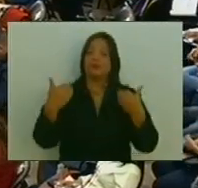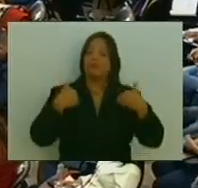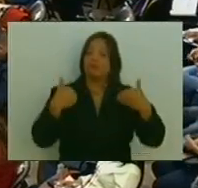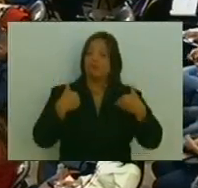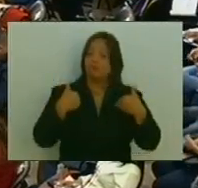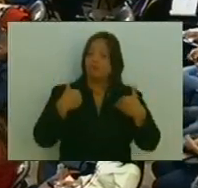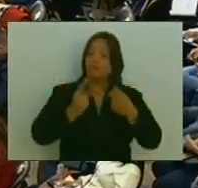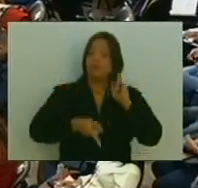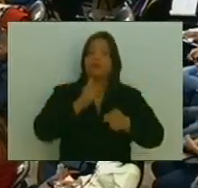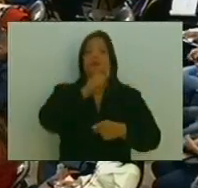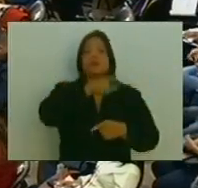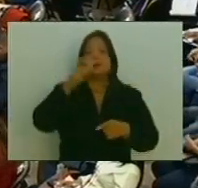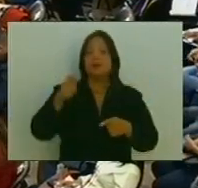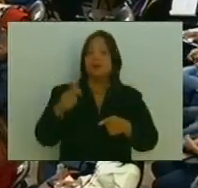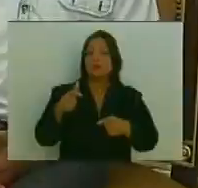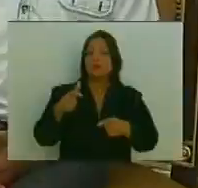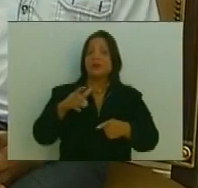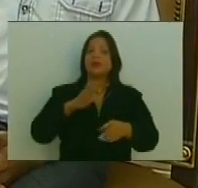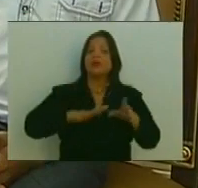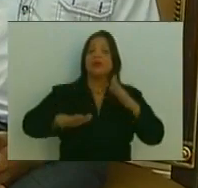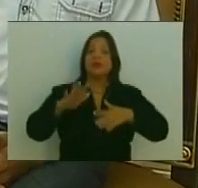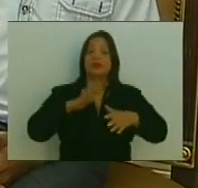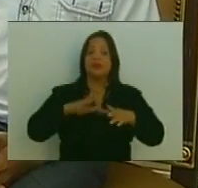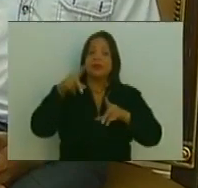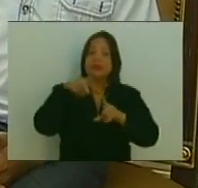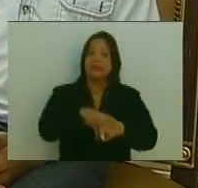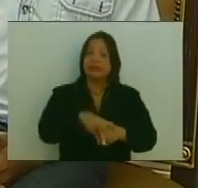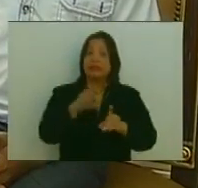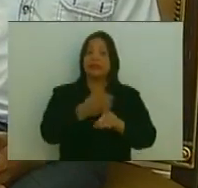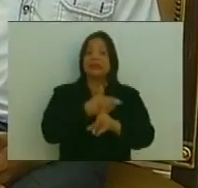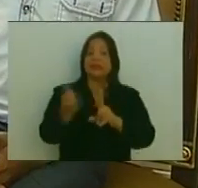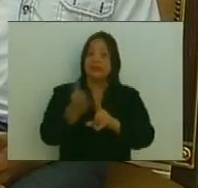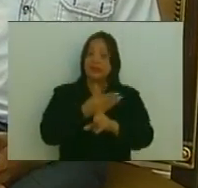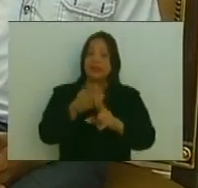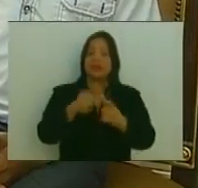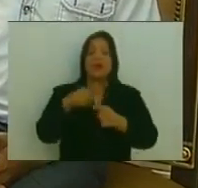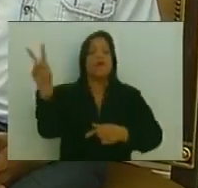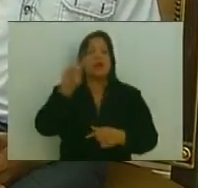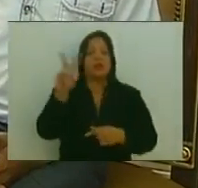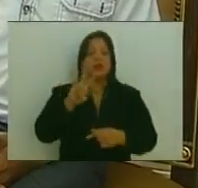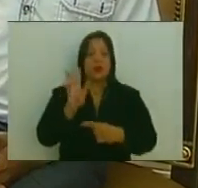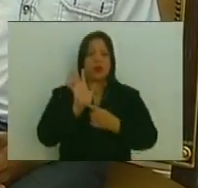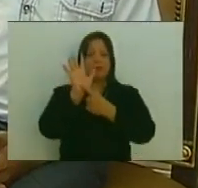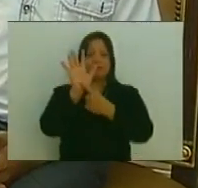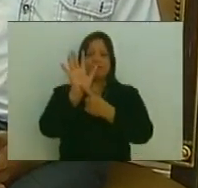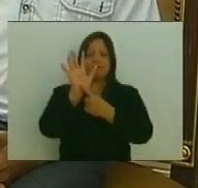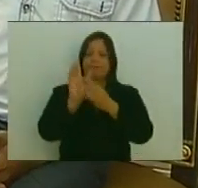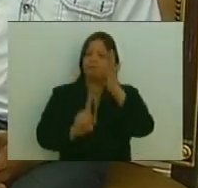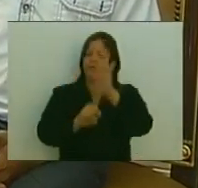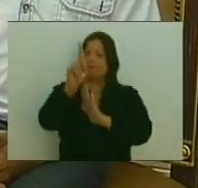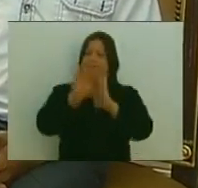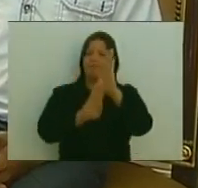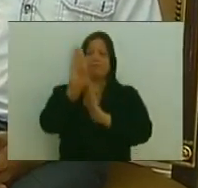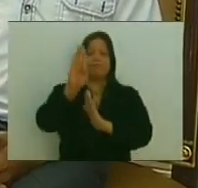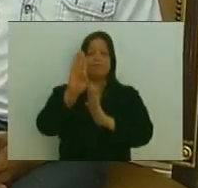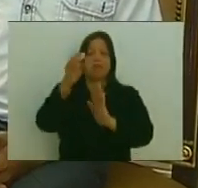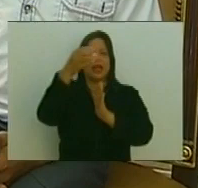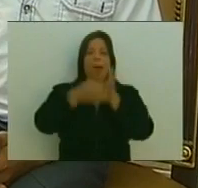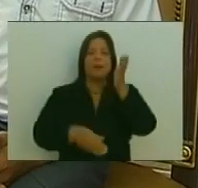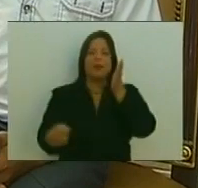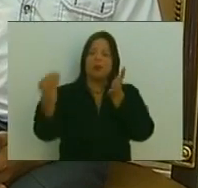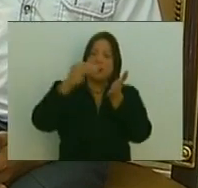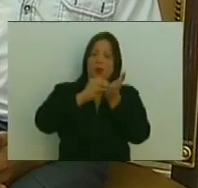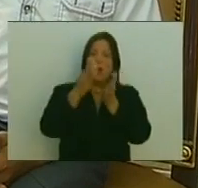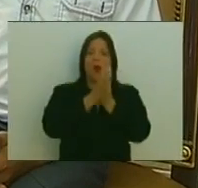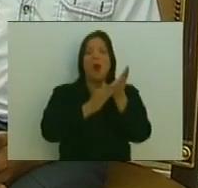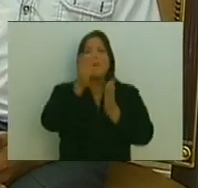personas sometidas a todo tipo de intolerancia. Y por eso Venezuela está hoy a la vanguardia en capítulo de personas